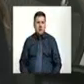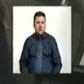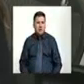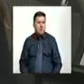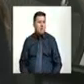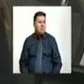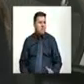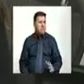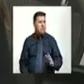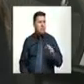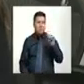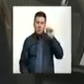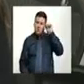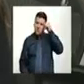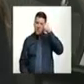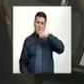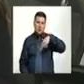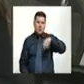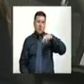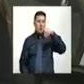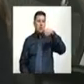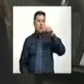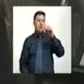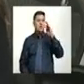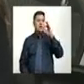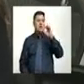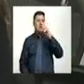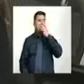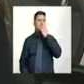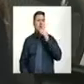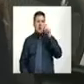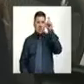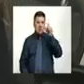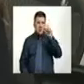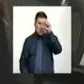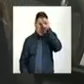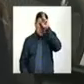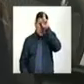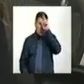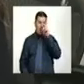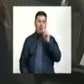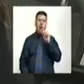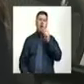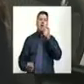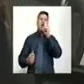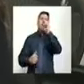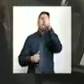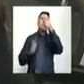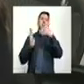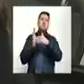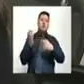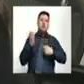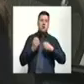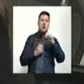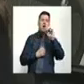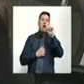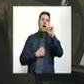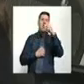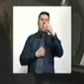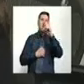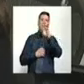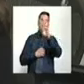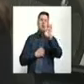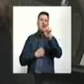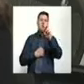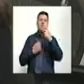digo porque hay que recordar que Montesinos, aquel macabro personaje del Perú, les vendió 10.000 fusiles a AK-47, y si van